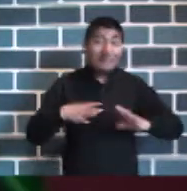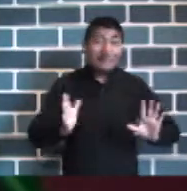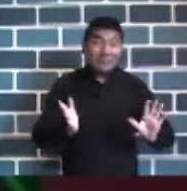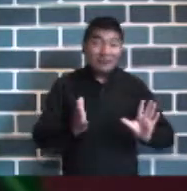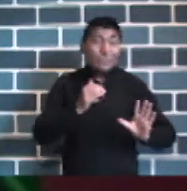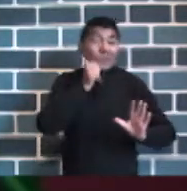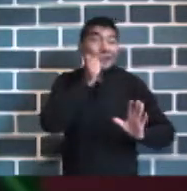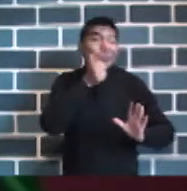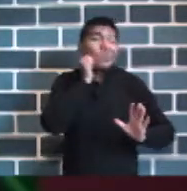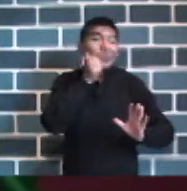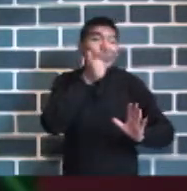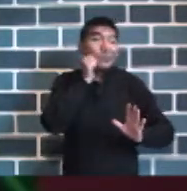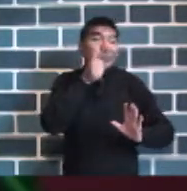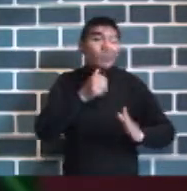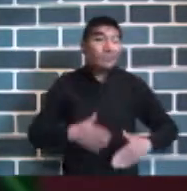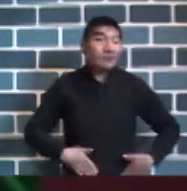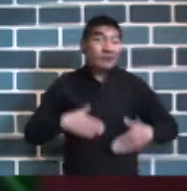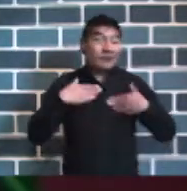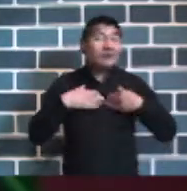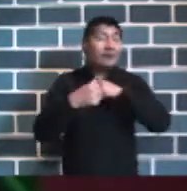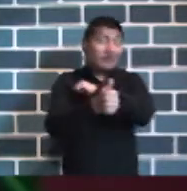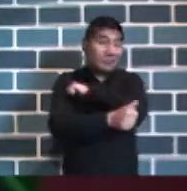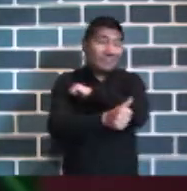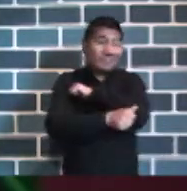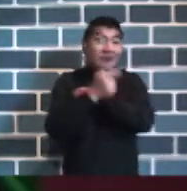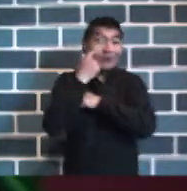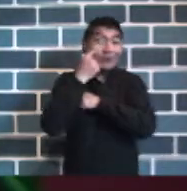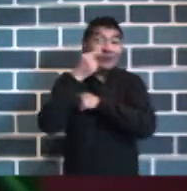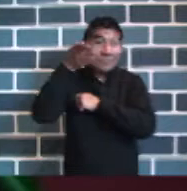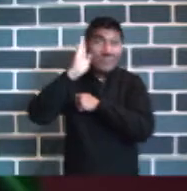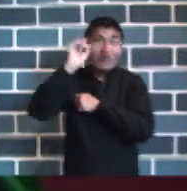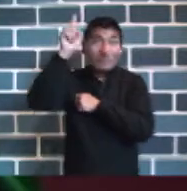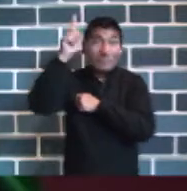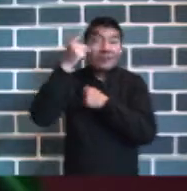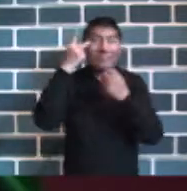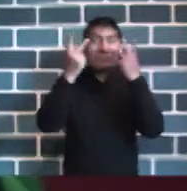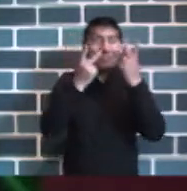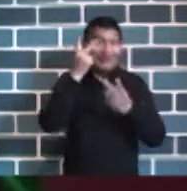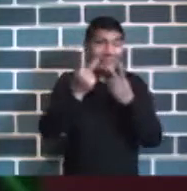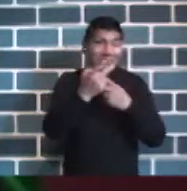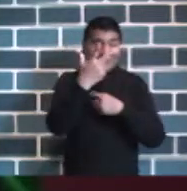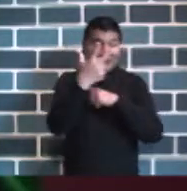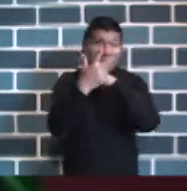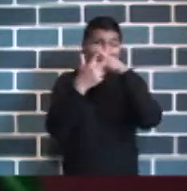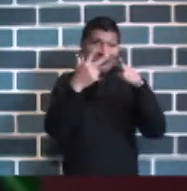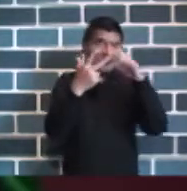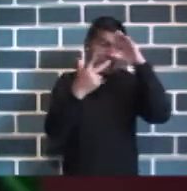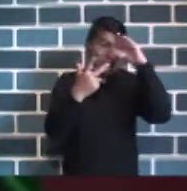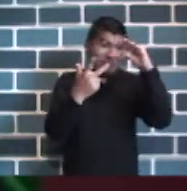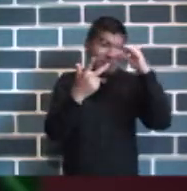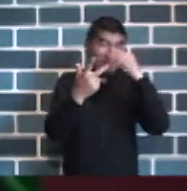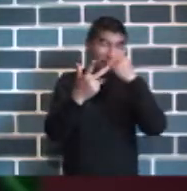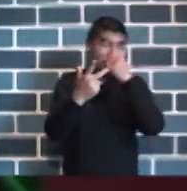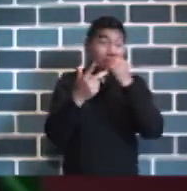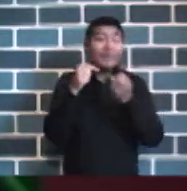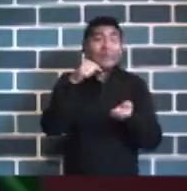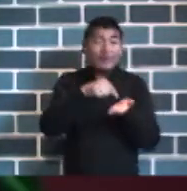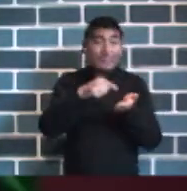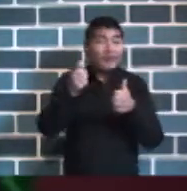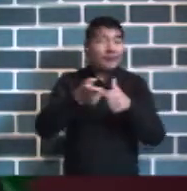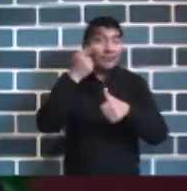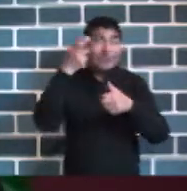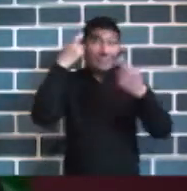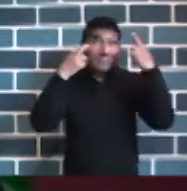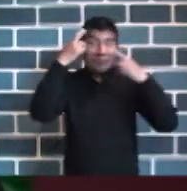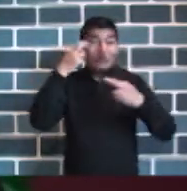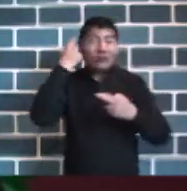cotidianidad habrán reconoce que dios lo visita en esos tres hombres aquí la primera reflexión